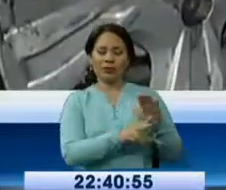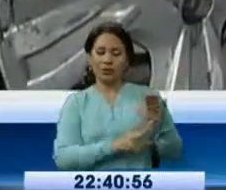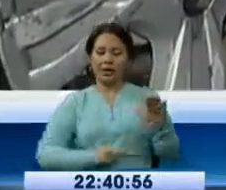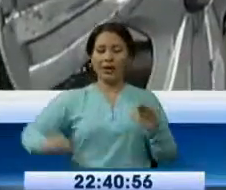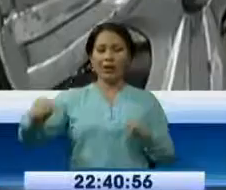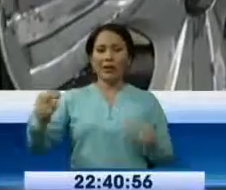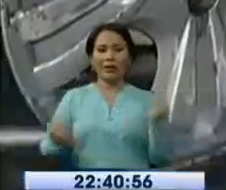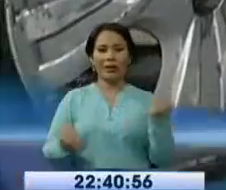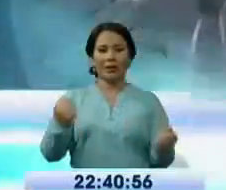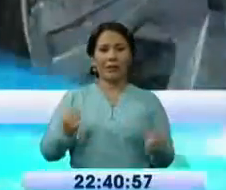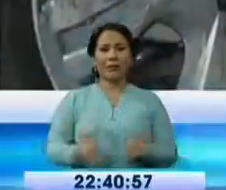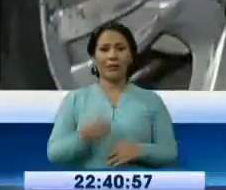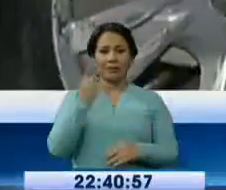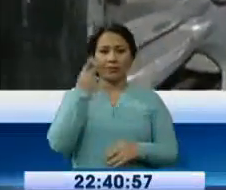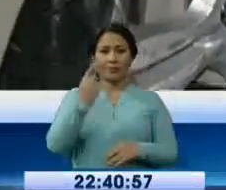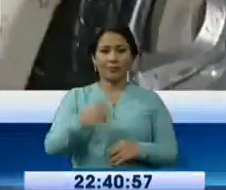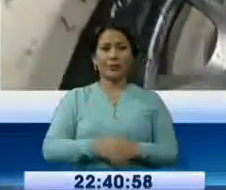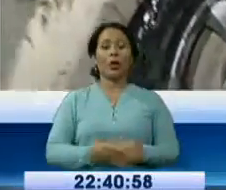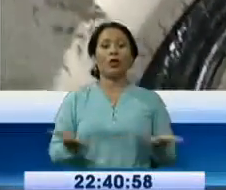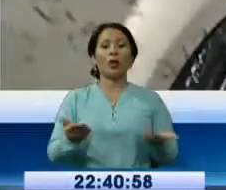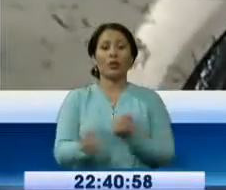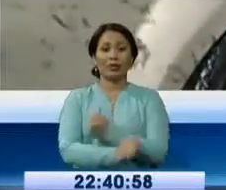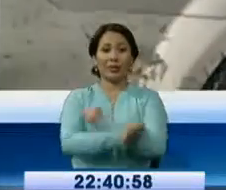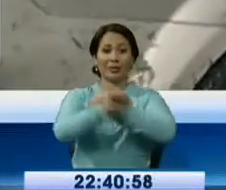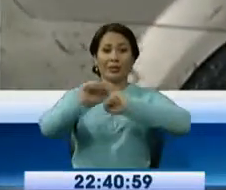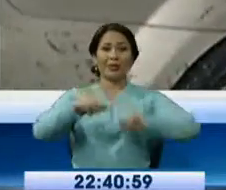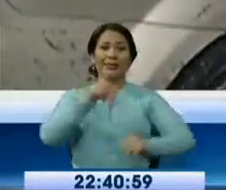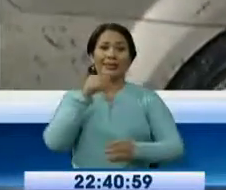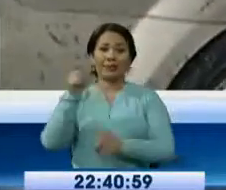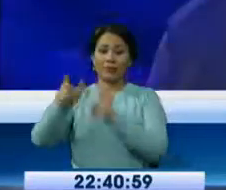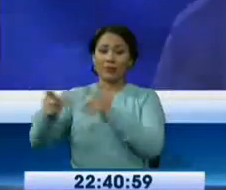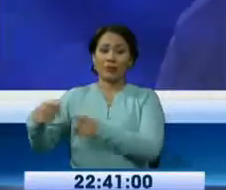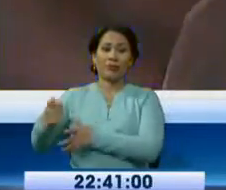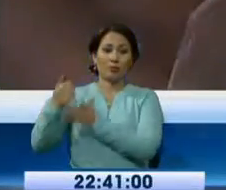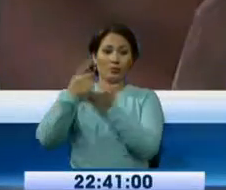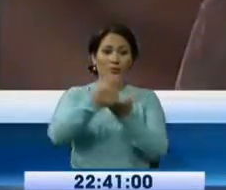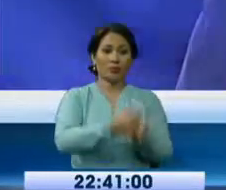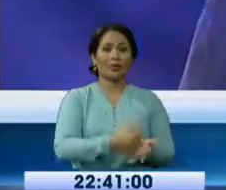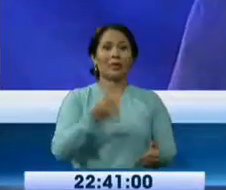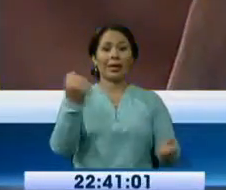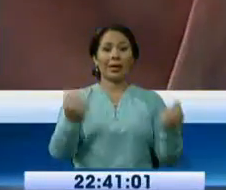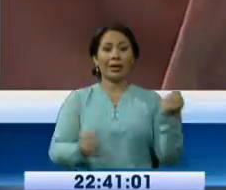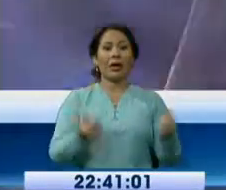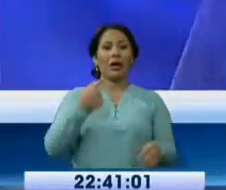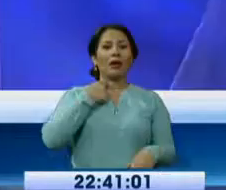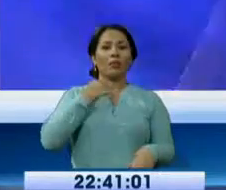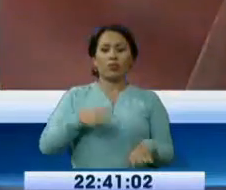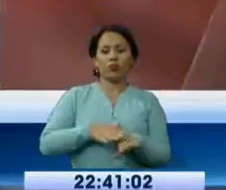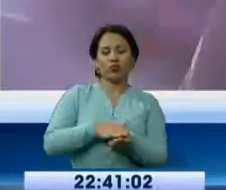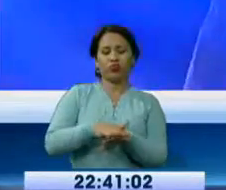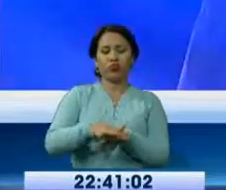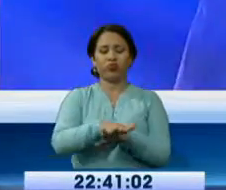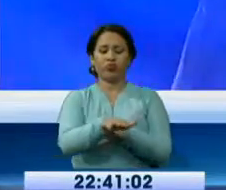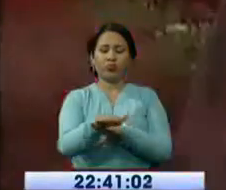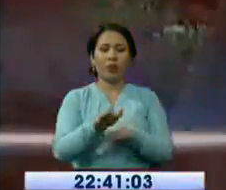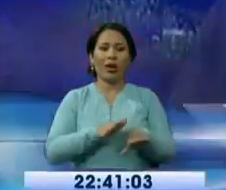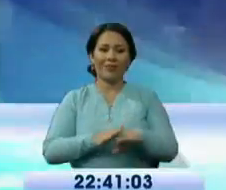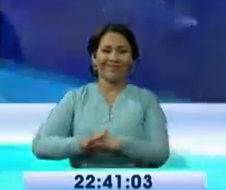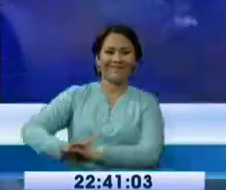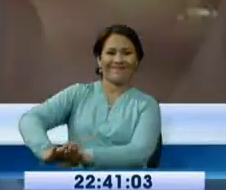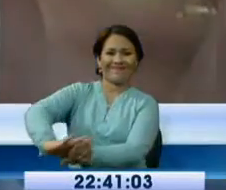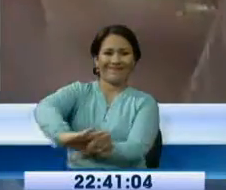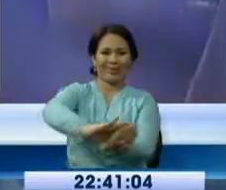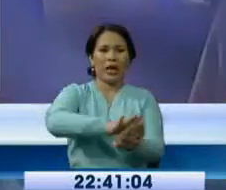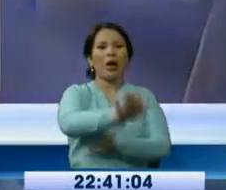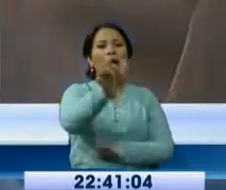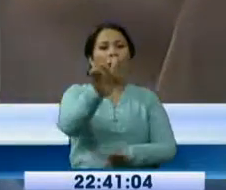vehículo. Luego fue socorrido por moradores del sector. El vehículo ha perdido pista, por lo que ustedes ven es una curva. Se ha